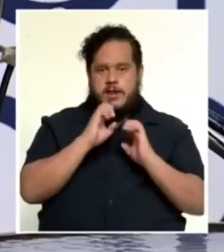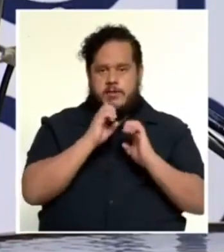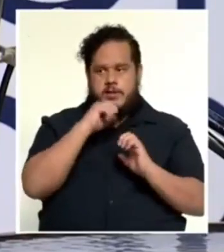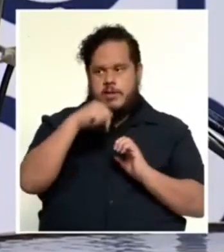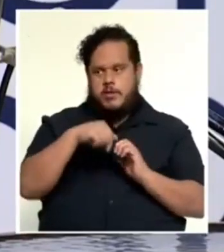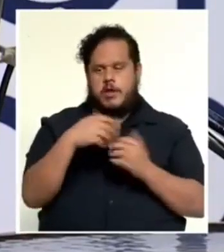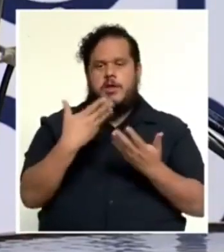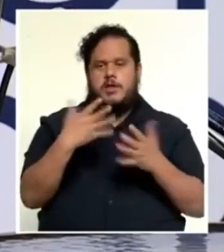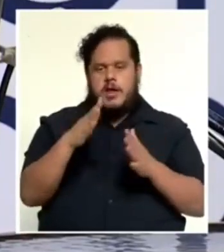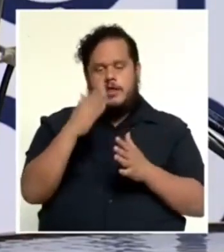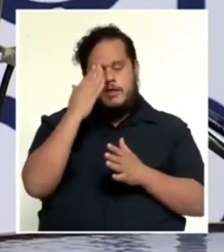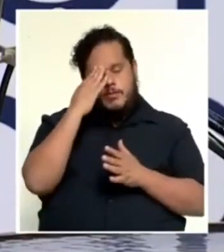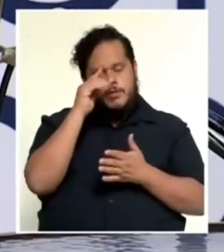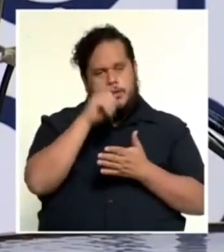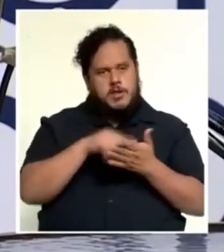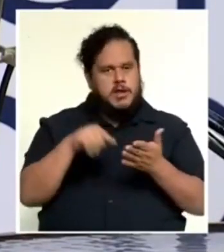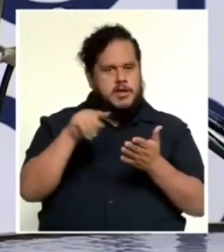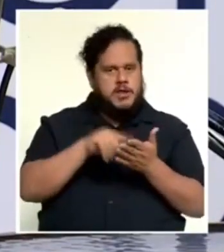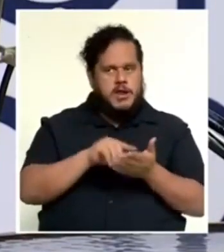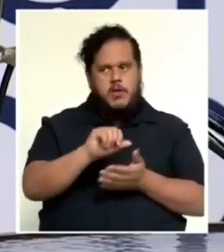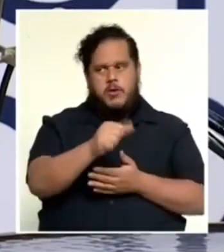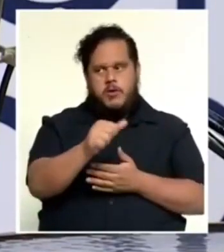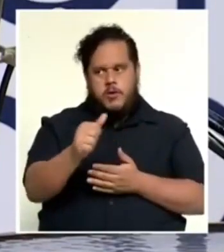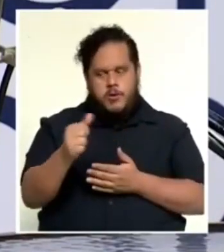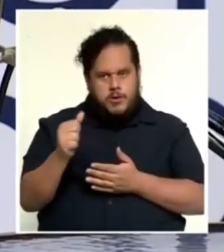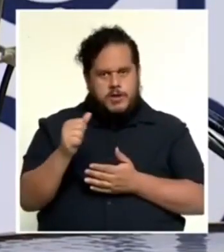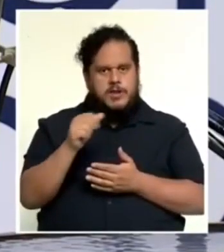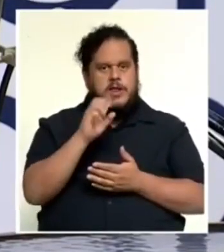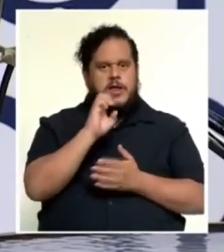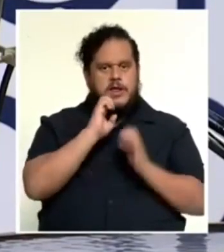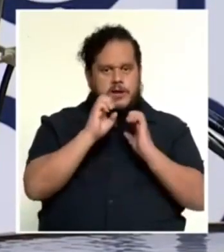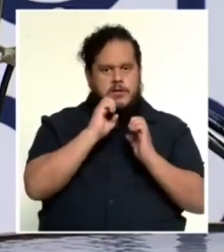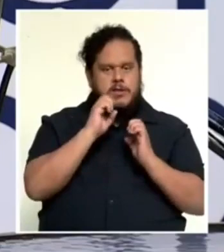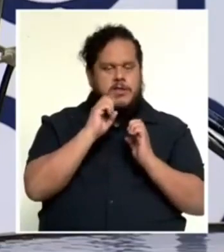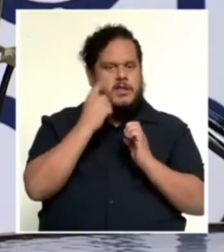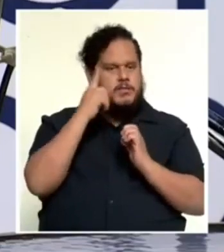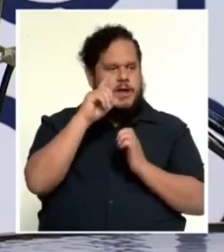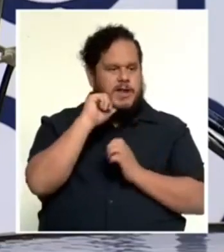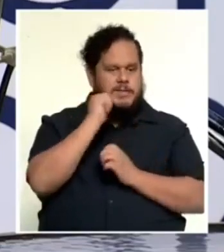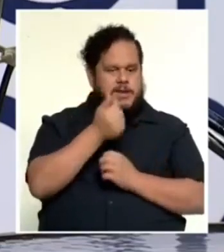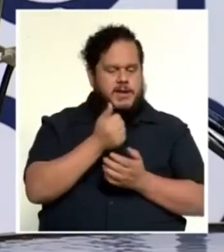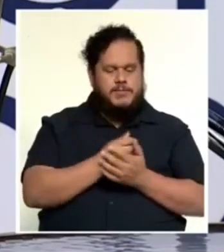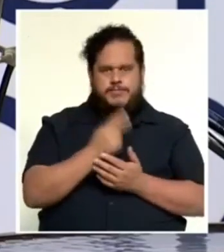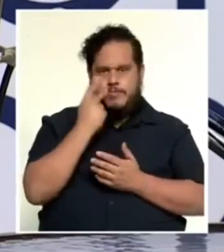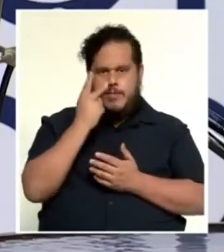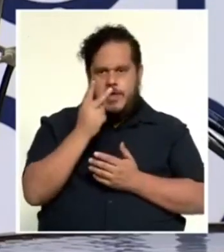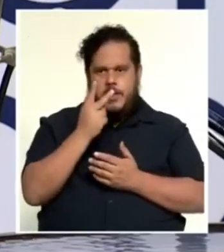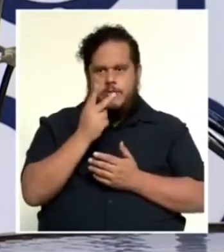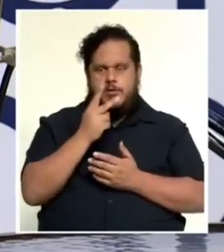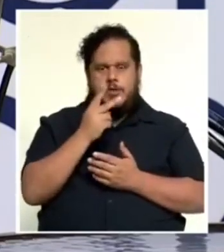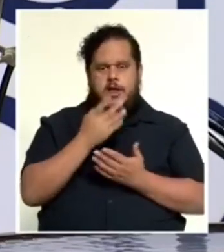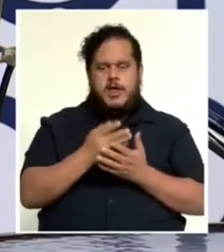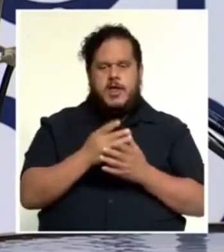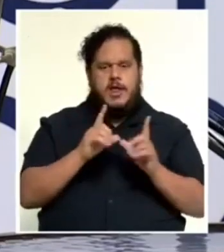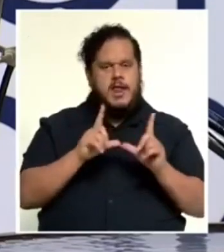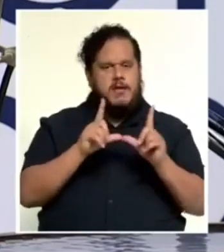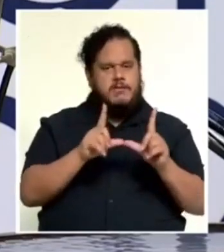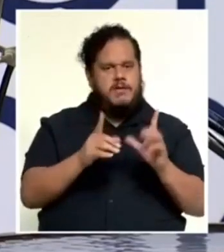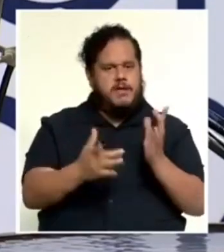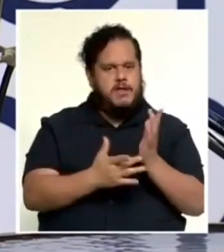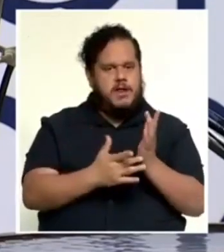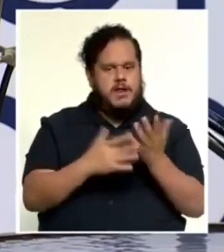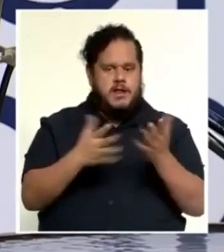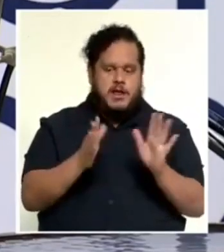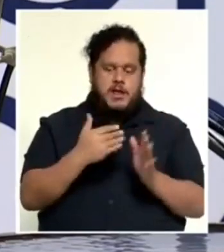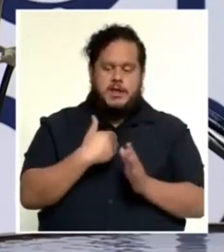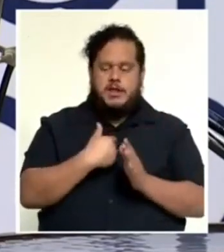se han cancelado entrevistas también para las horas de mañana. Veamos la ficha técnica para empezar, ya que tenemos